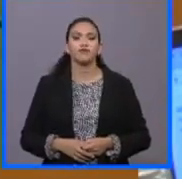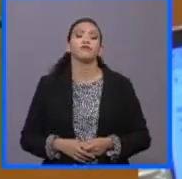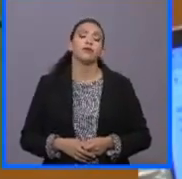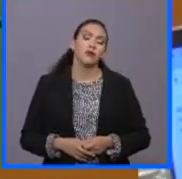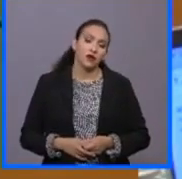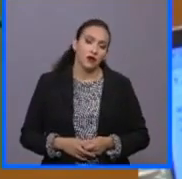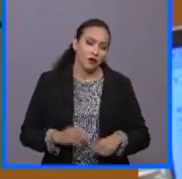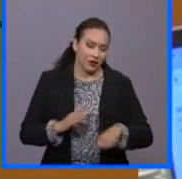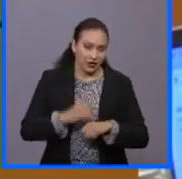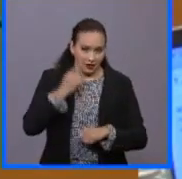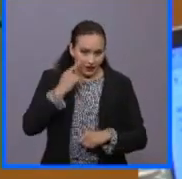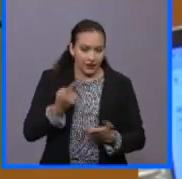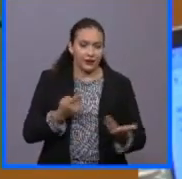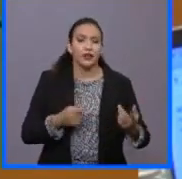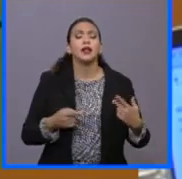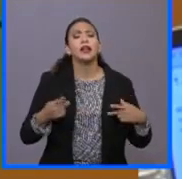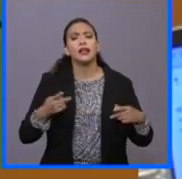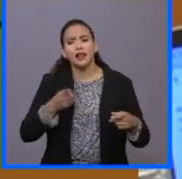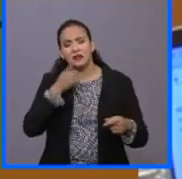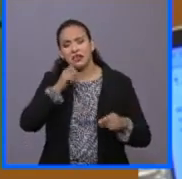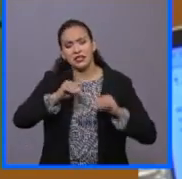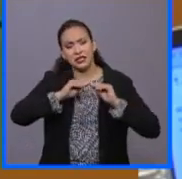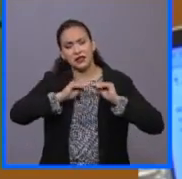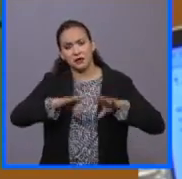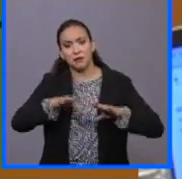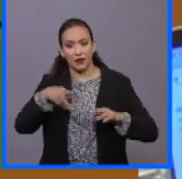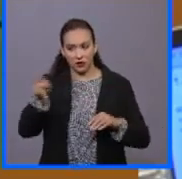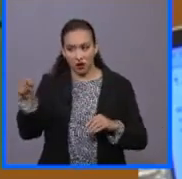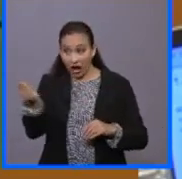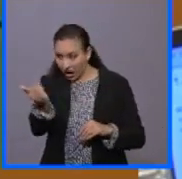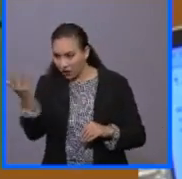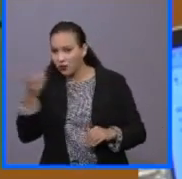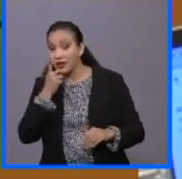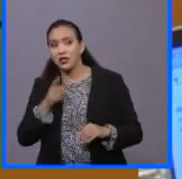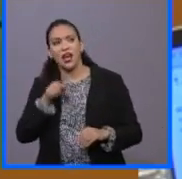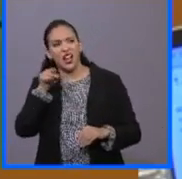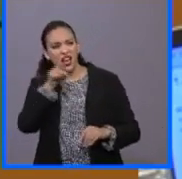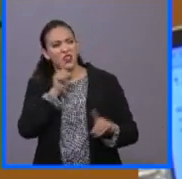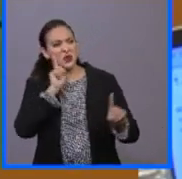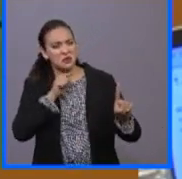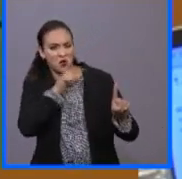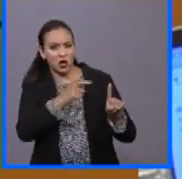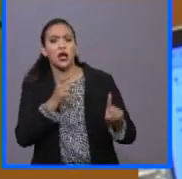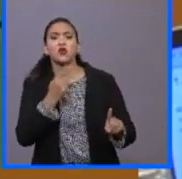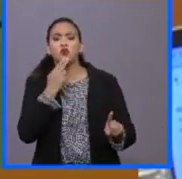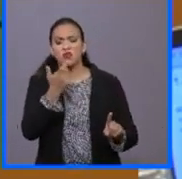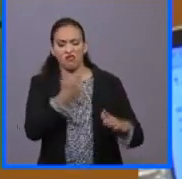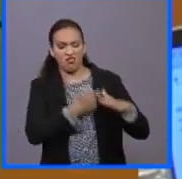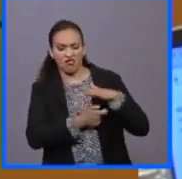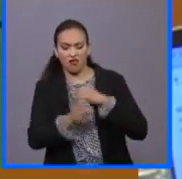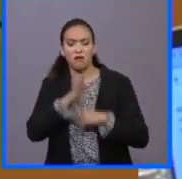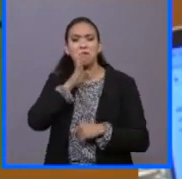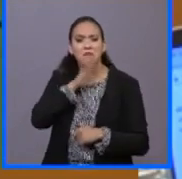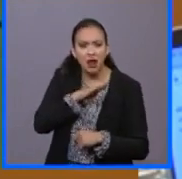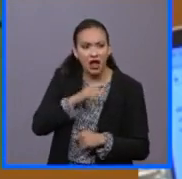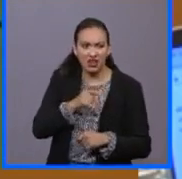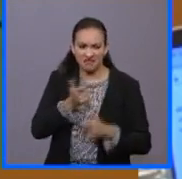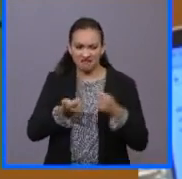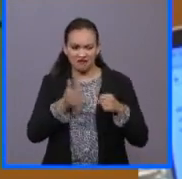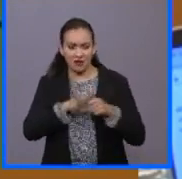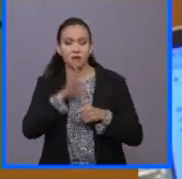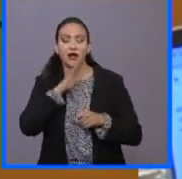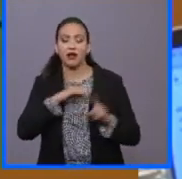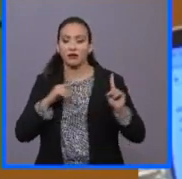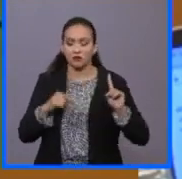Ello porque el uso de expresiones relacionadas con posibles actos de corrupción, desvío de recursos o una mala administración, si bien pueden resultar